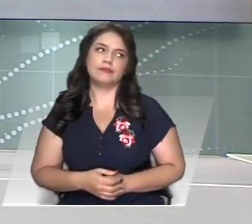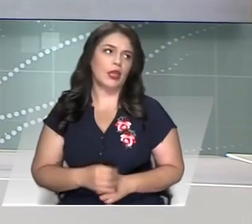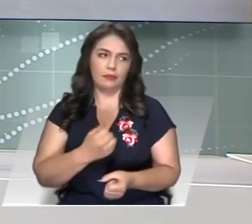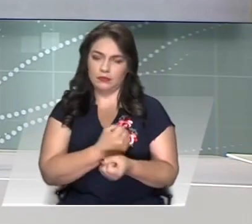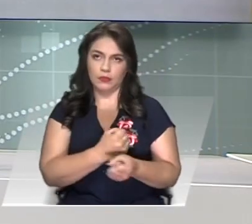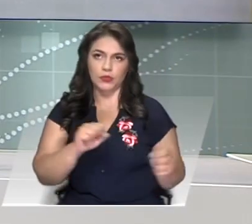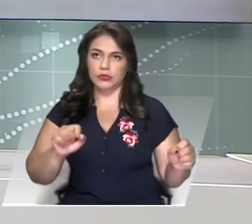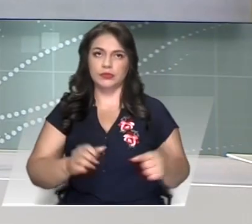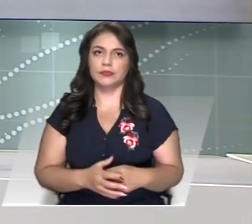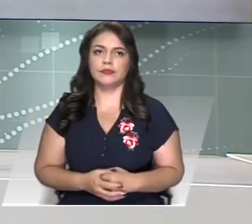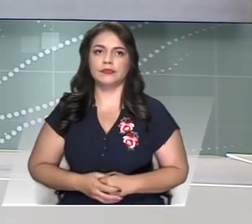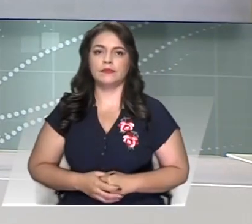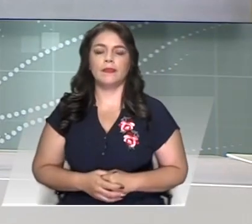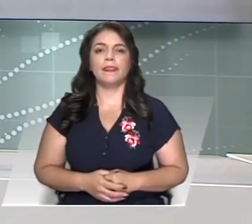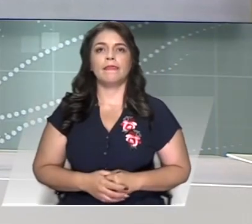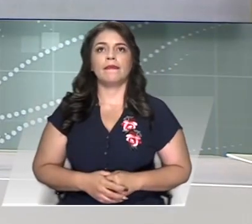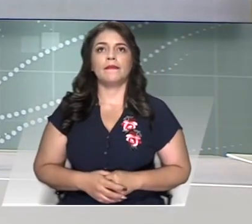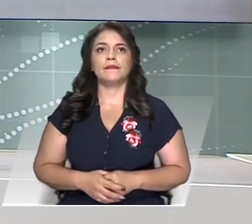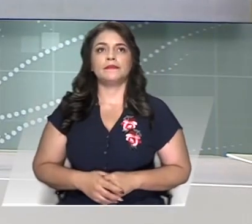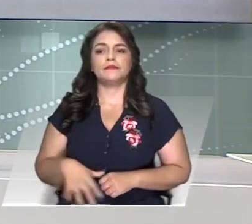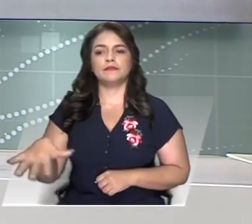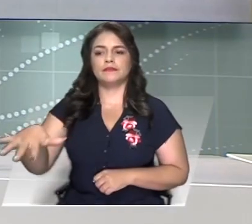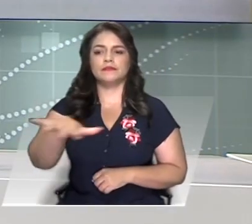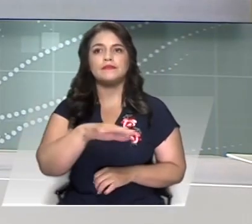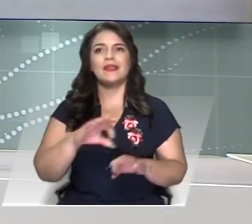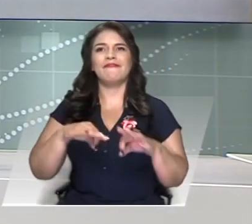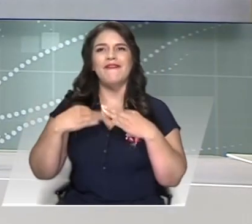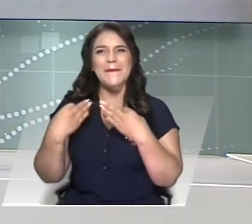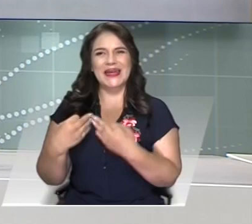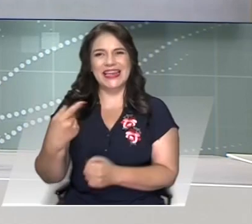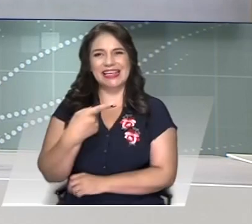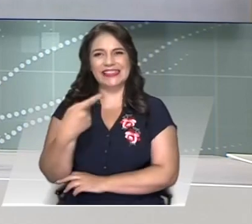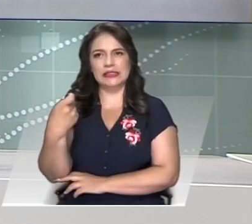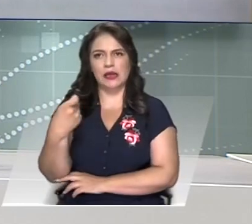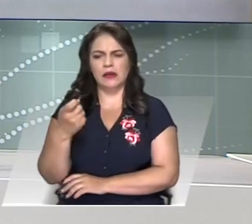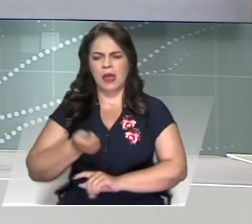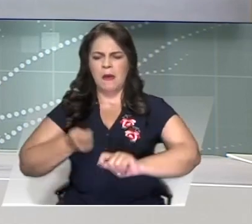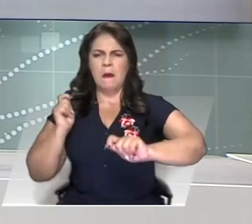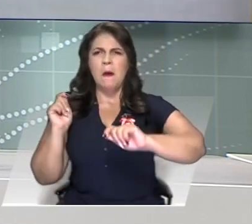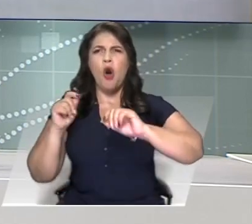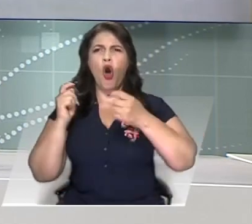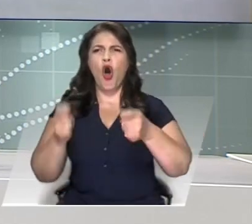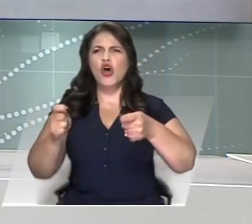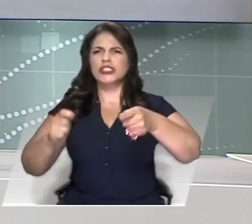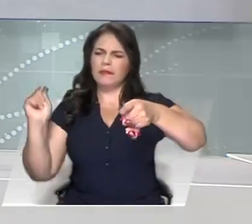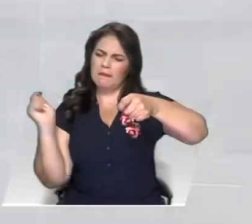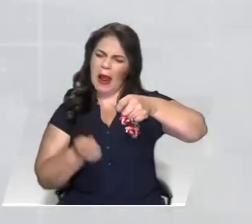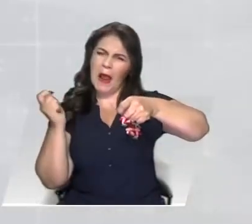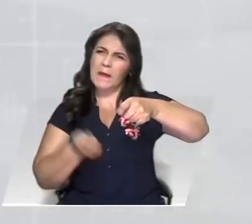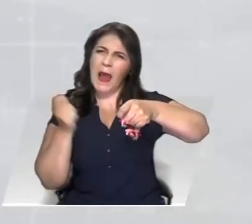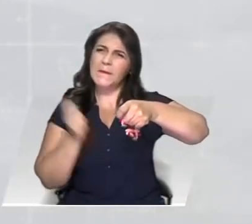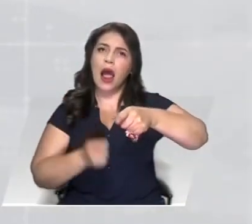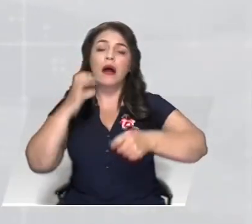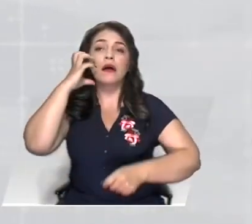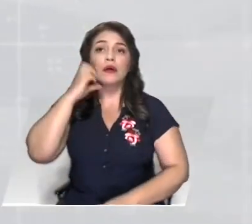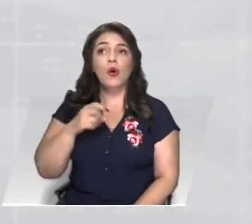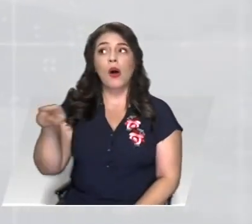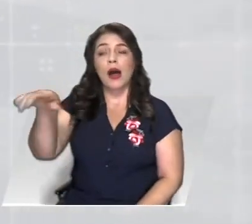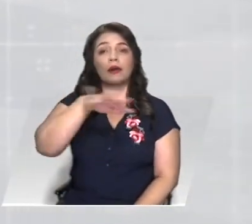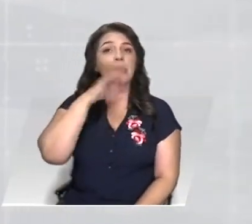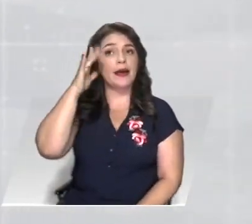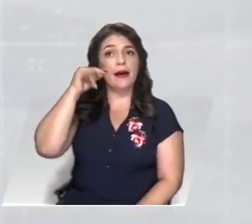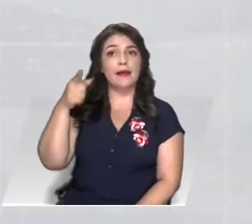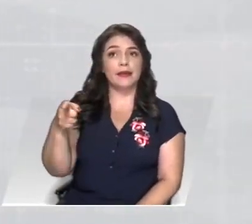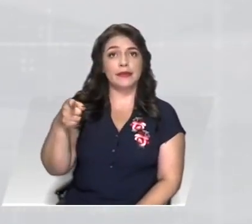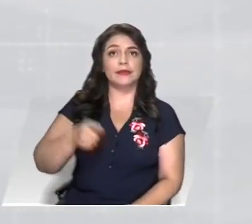Y ahora les contamos que más de 100 familias protagonizaron un cacerolazo en Medellín en protesta a lo que ellos llaman una estafa inmobiliaria en el municipio